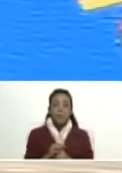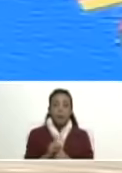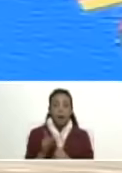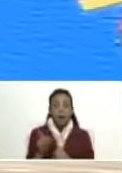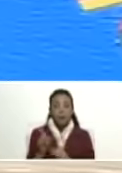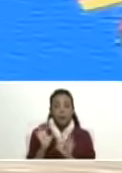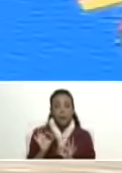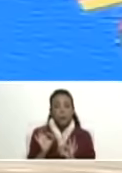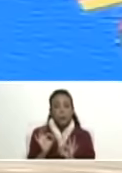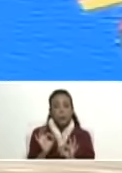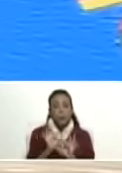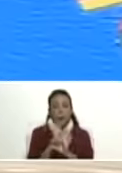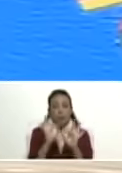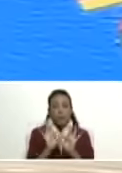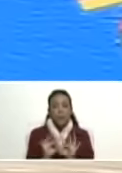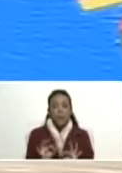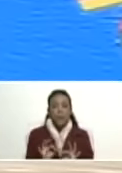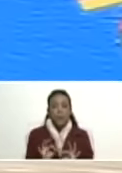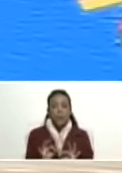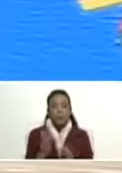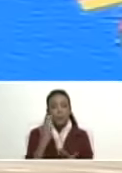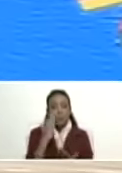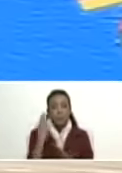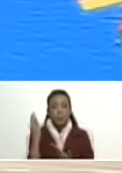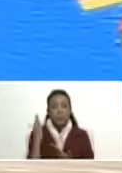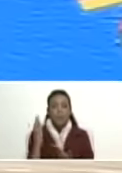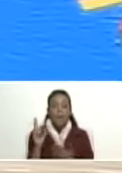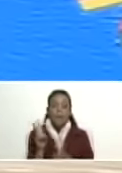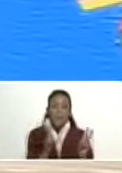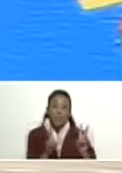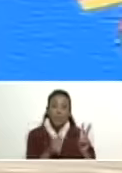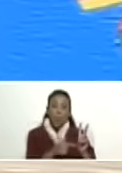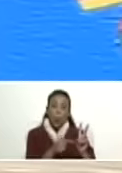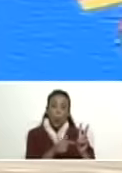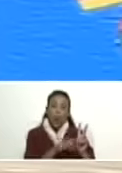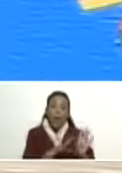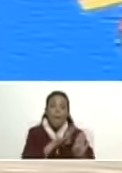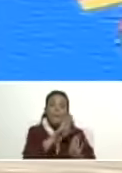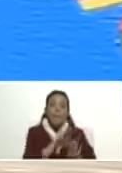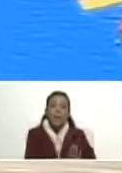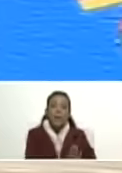Así se estableció y Venezuela volvió a dar un paso